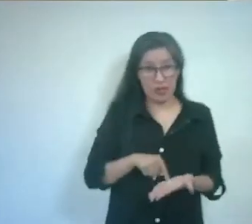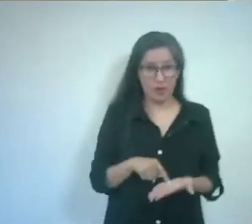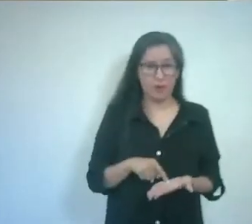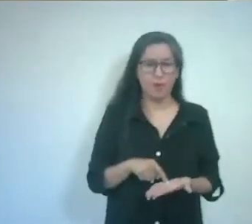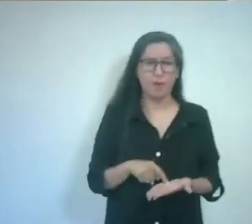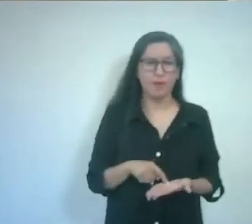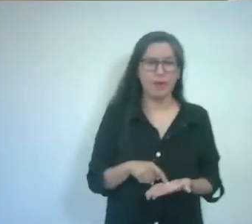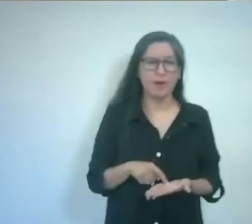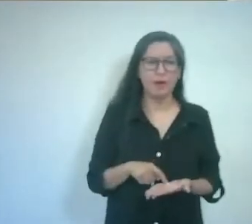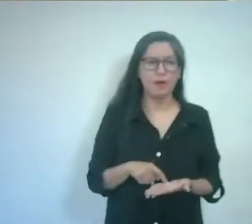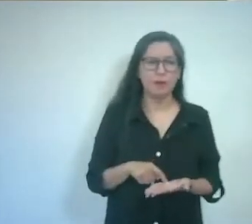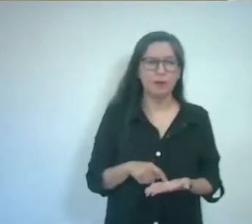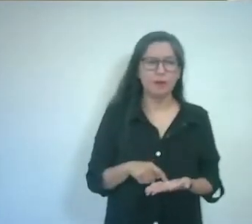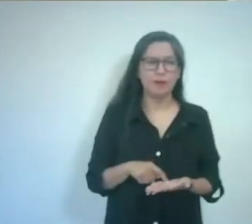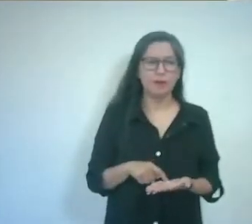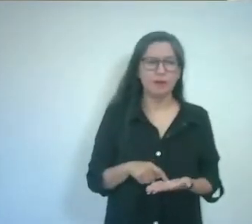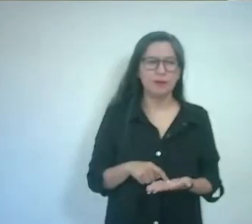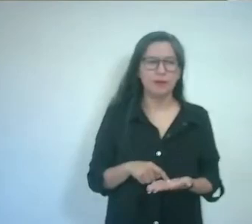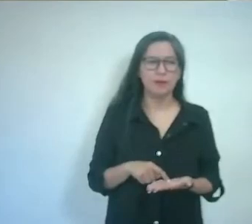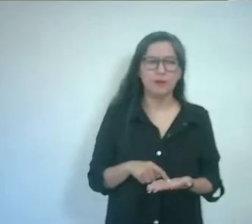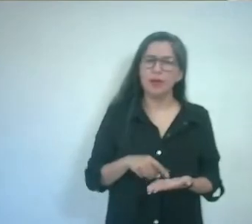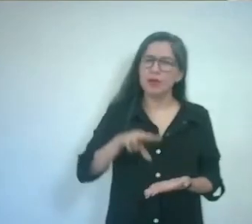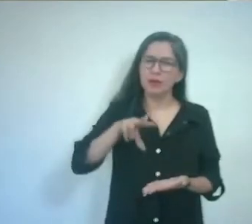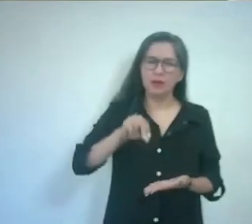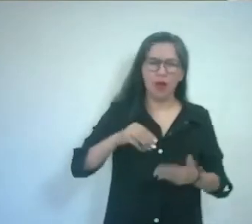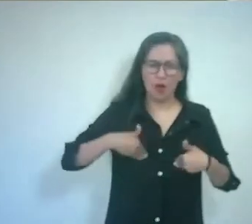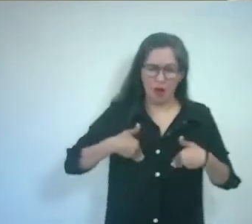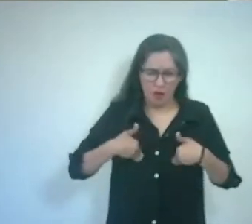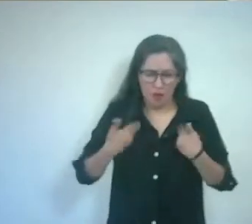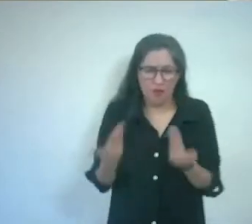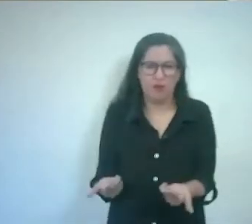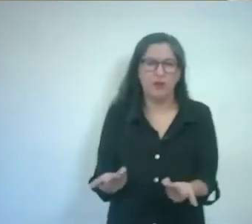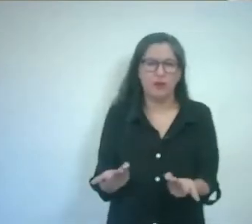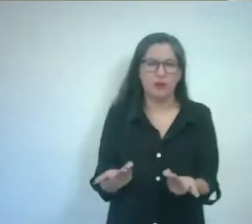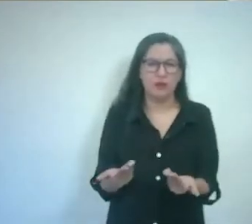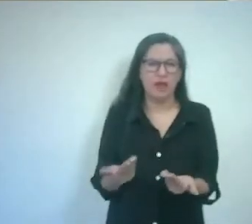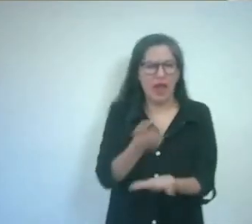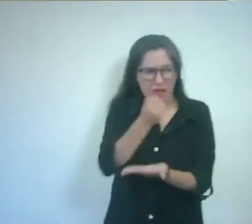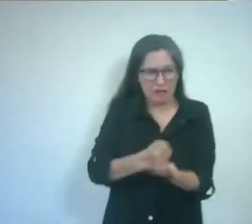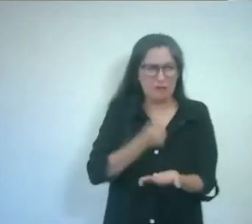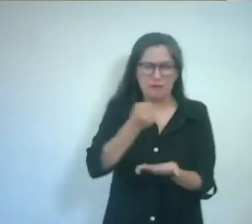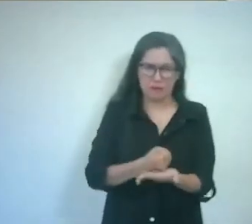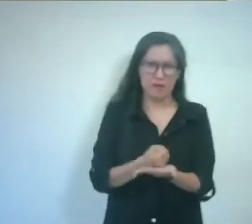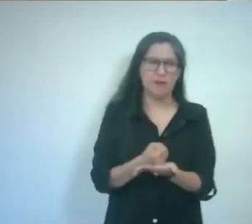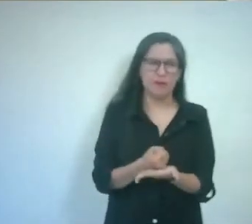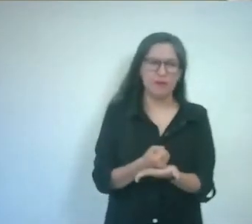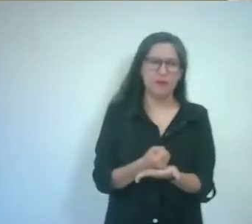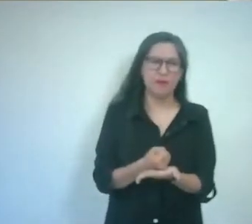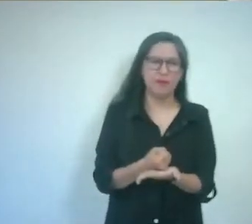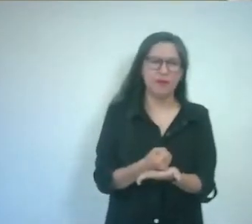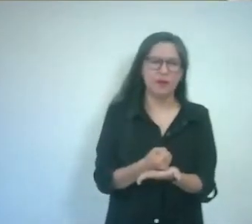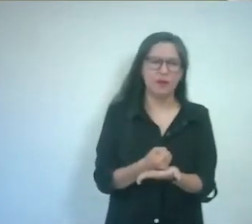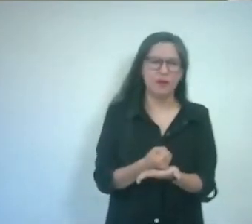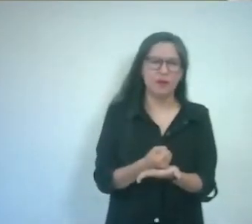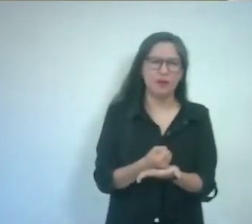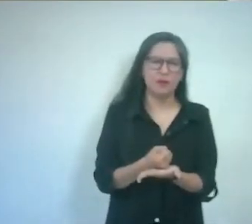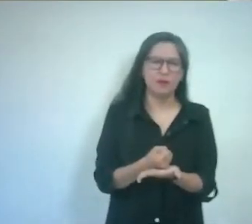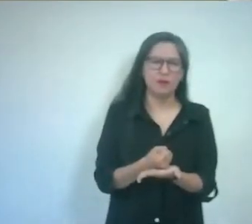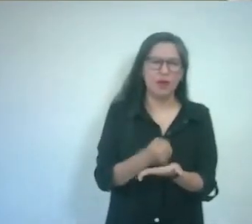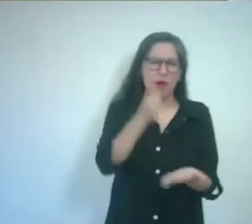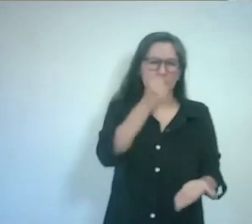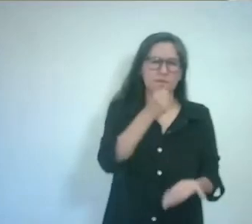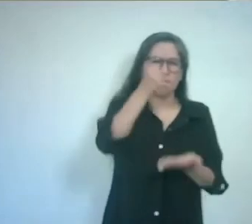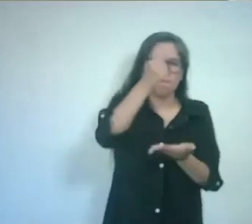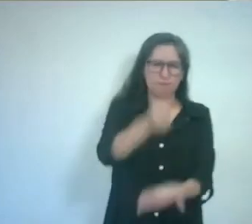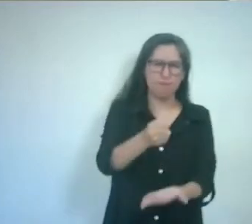no ser fehaciente en la exigencia de el